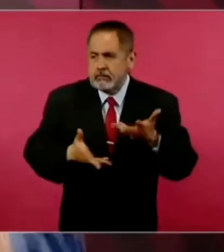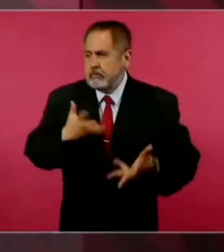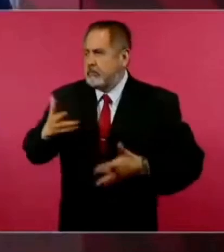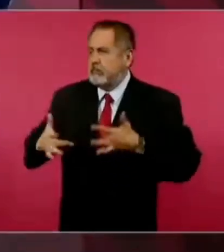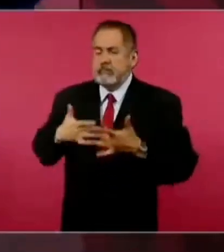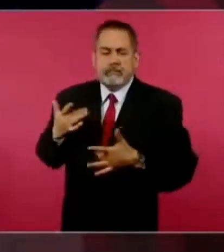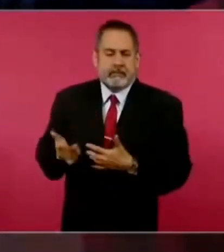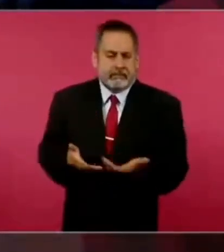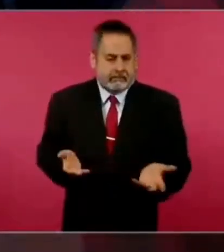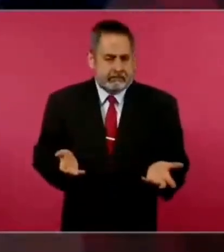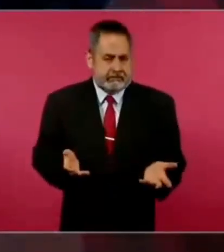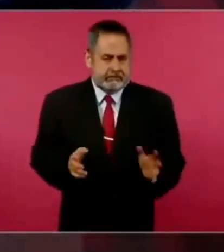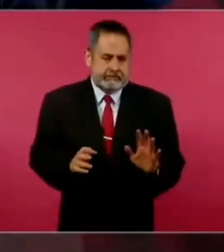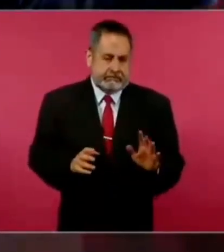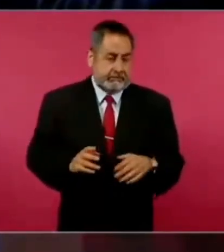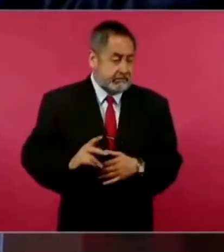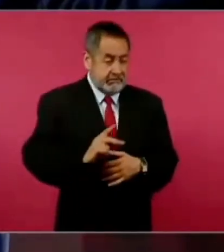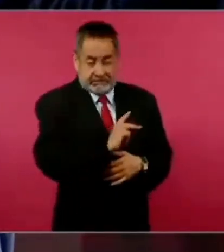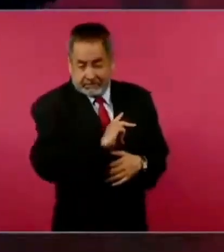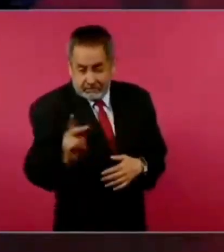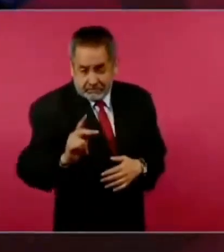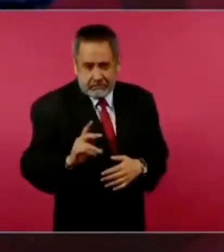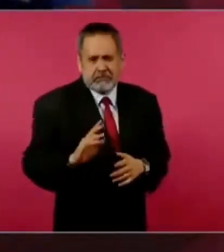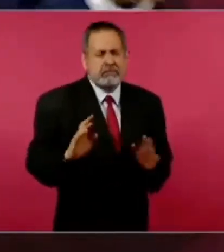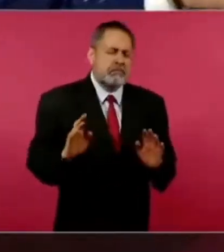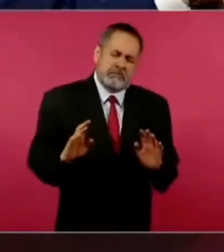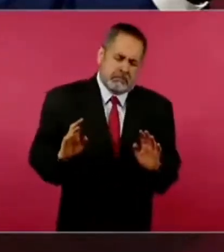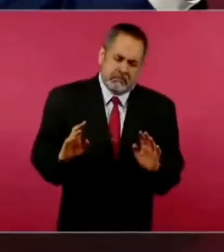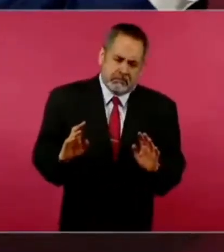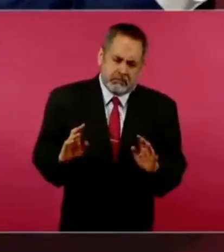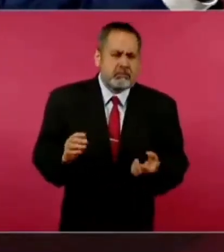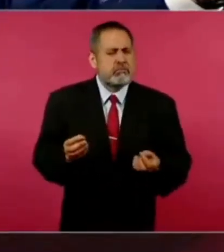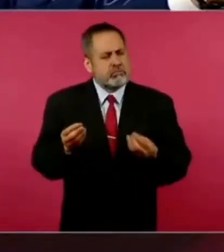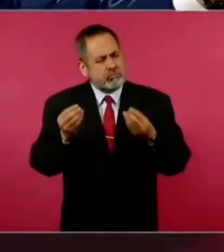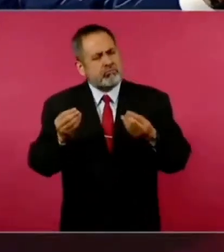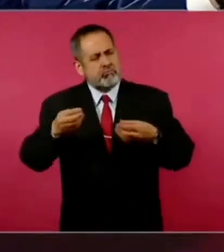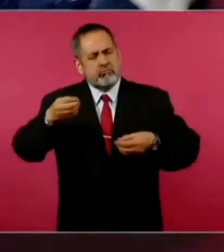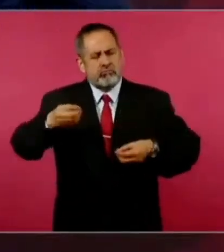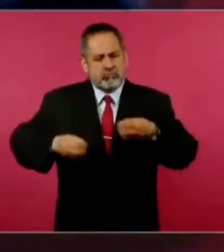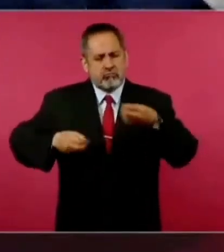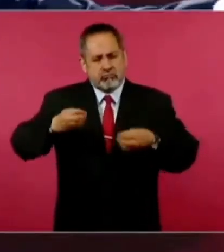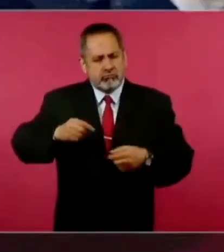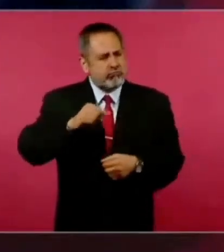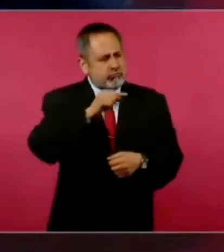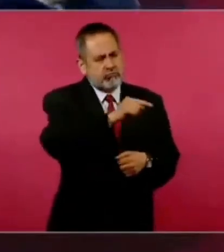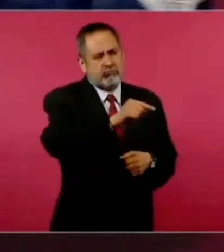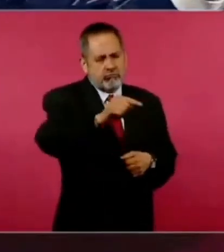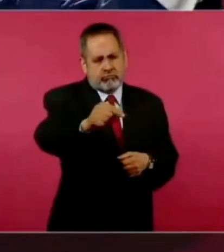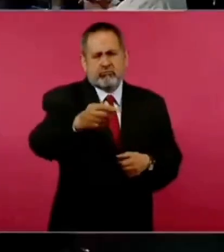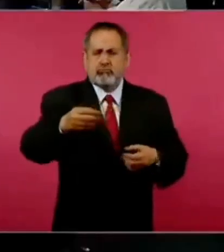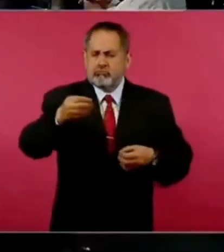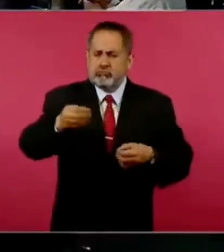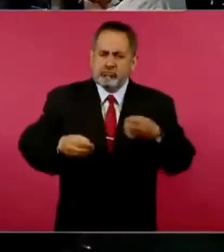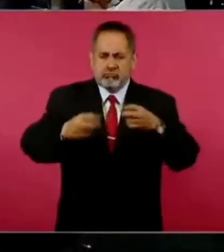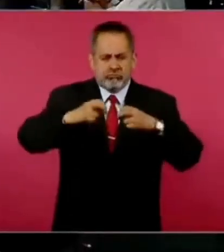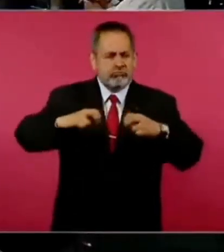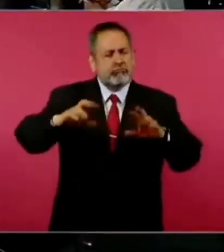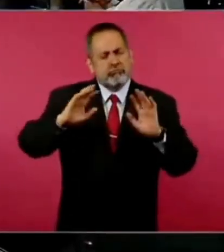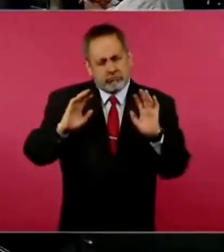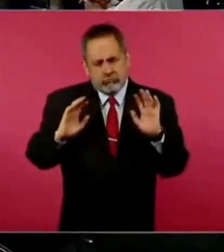No estoy generalizando, porque hay muchos jueces, muchos magistrados, muchos ministros,